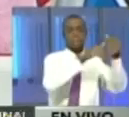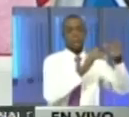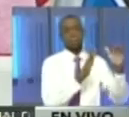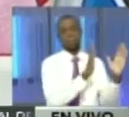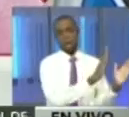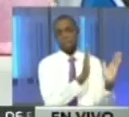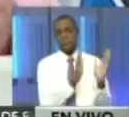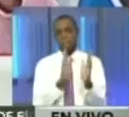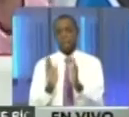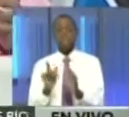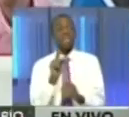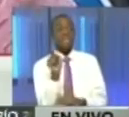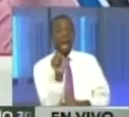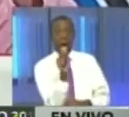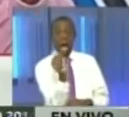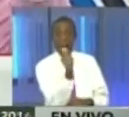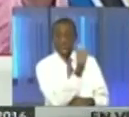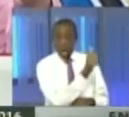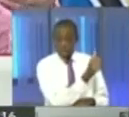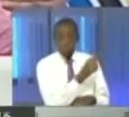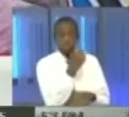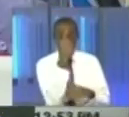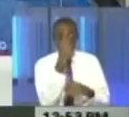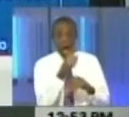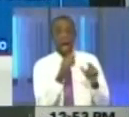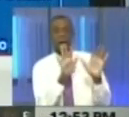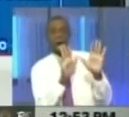debido a su naturaleza, debido a lo que